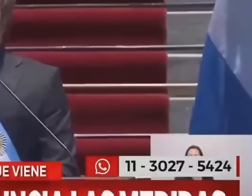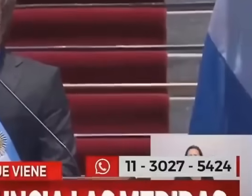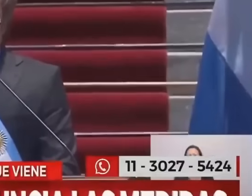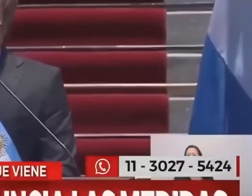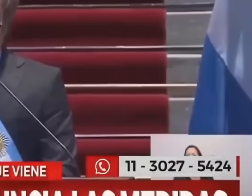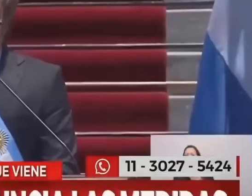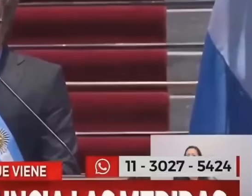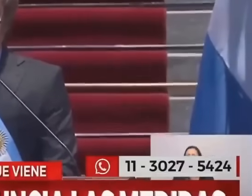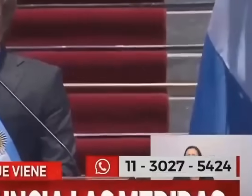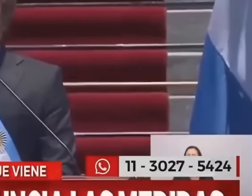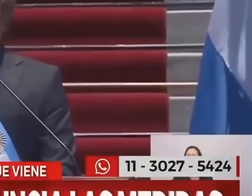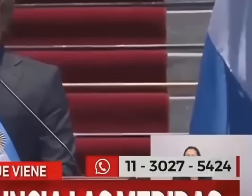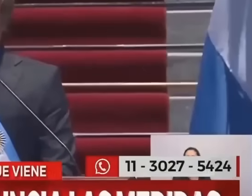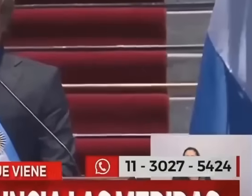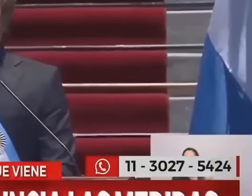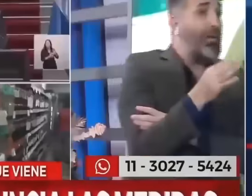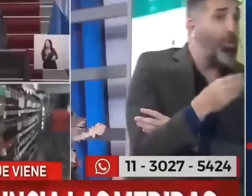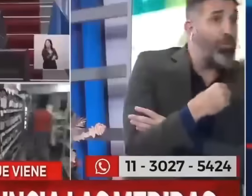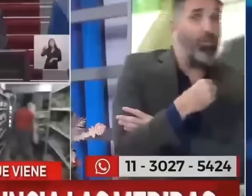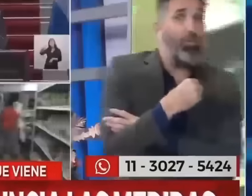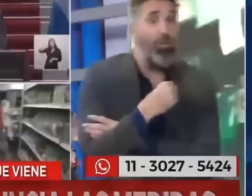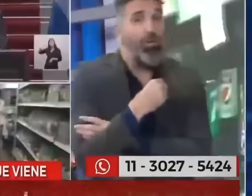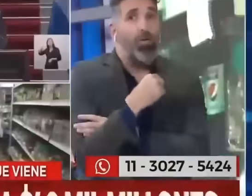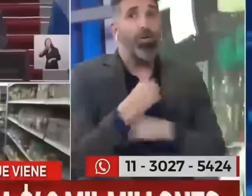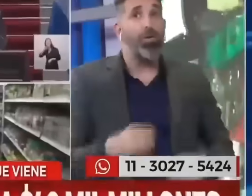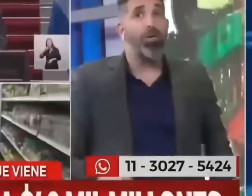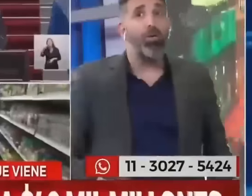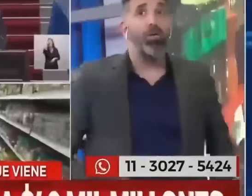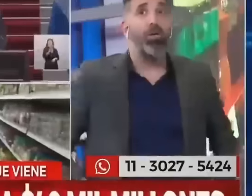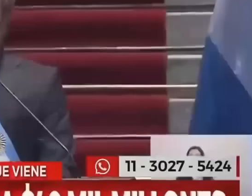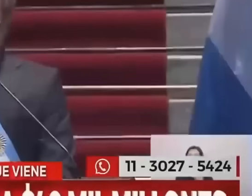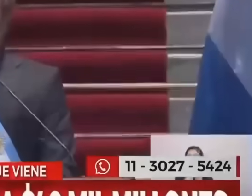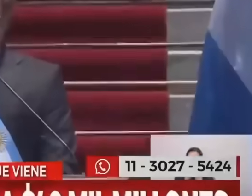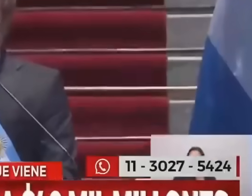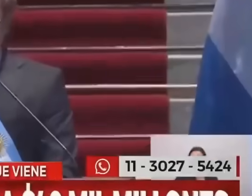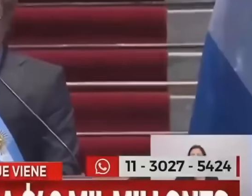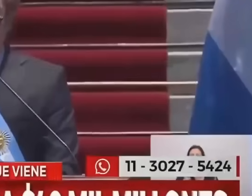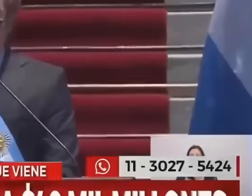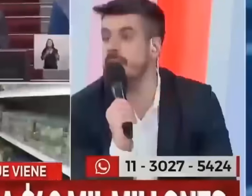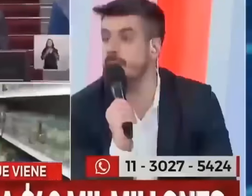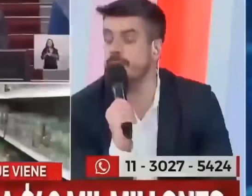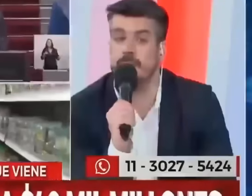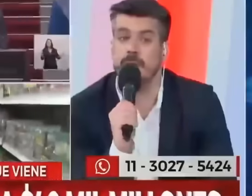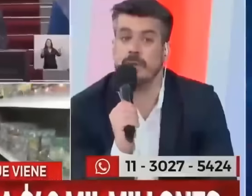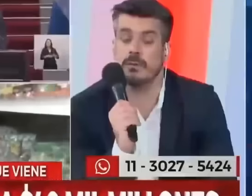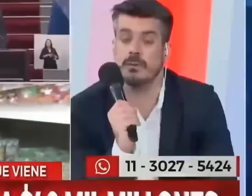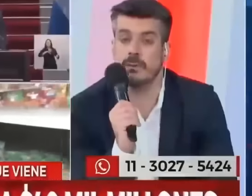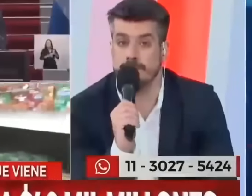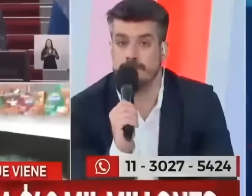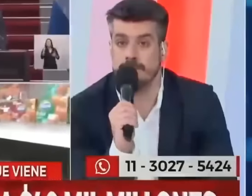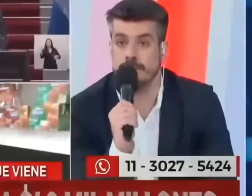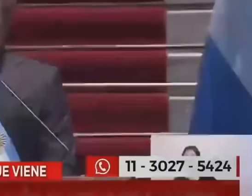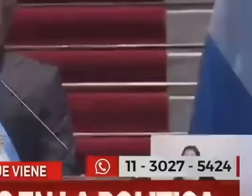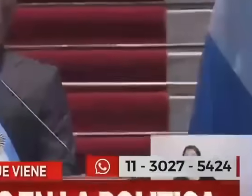inútil caputo pero bueno pero eso a título personal si lo ech el fondo monetario lo echó